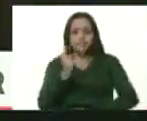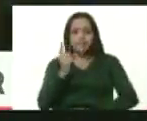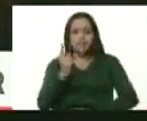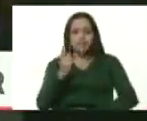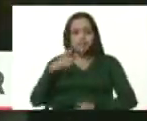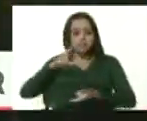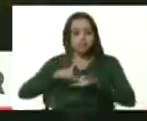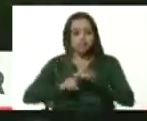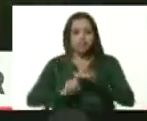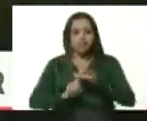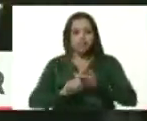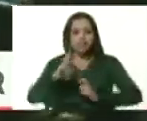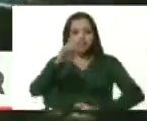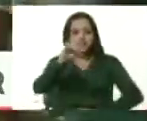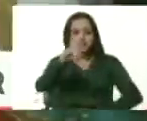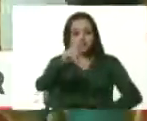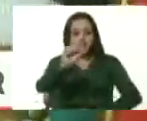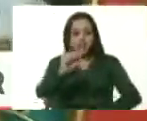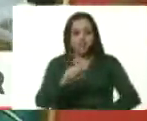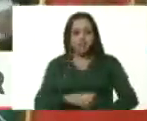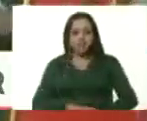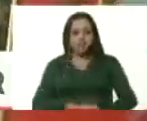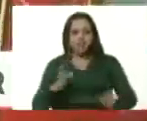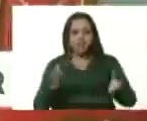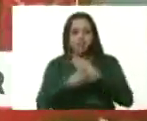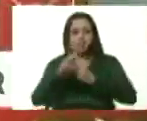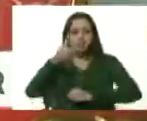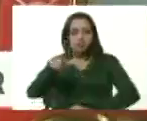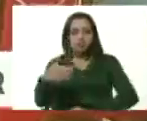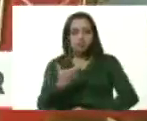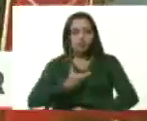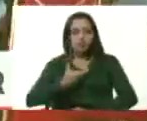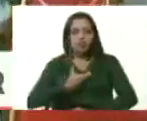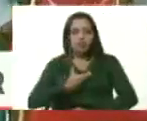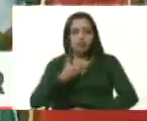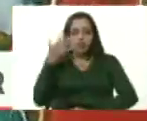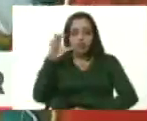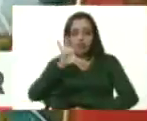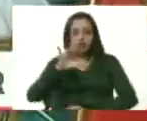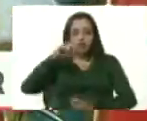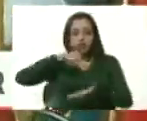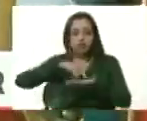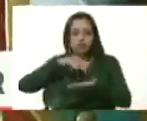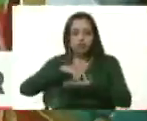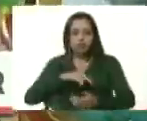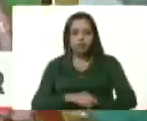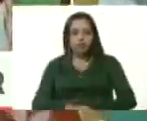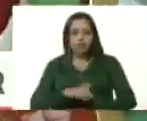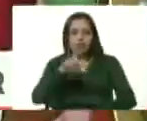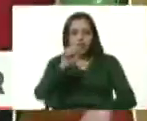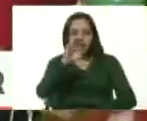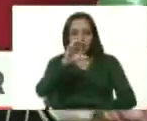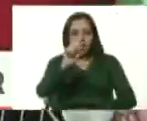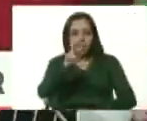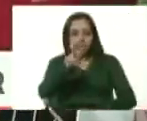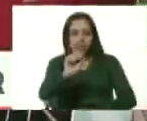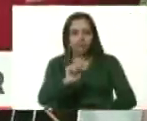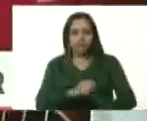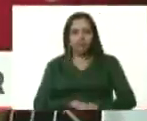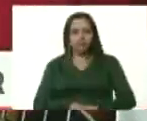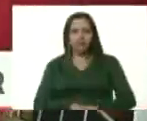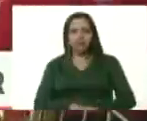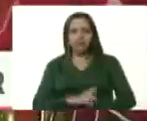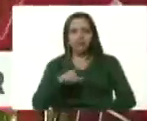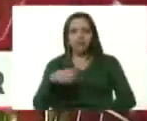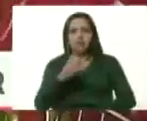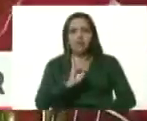Cilia Flores, así como también el gobernador del estado Carabobo, La Cava, Rafael La Cava, también presente